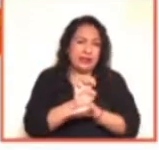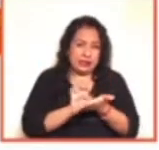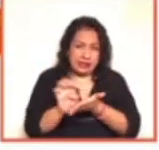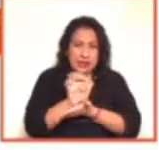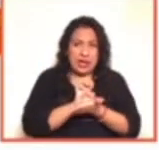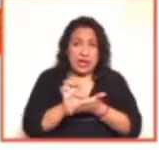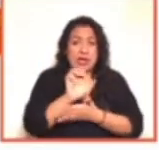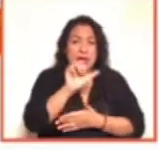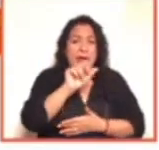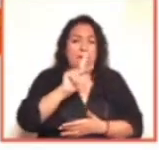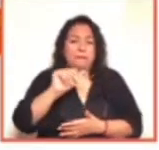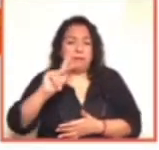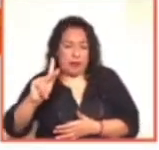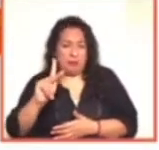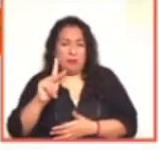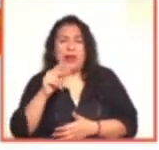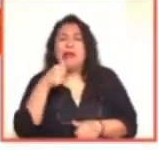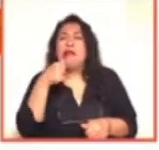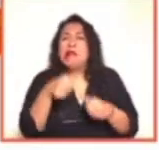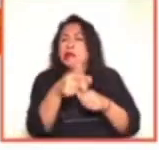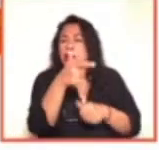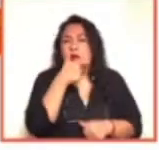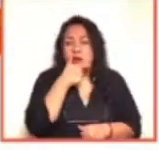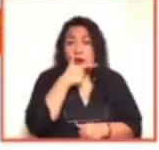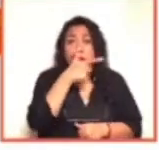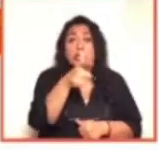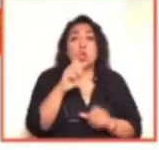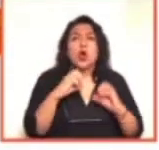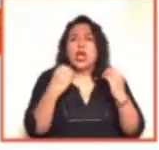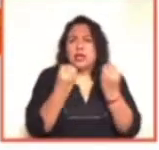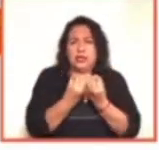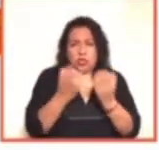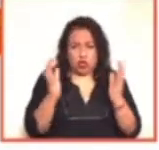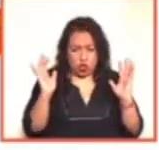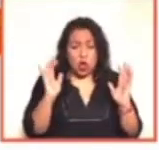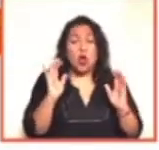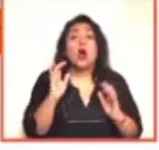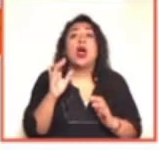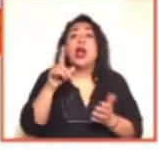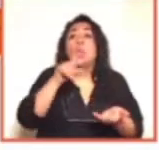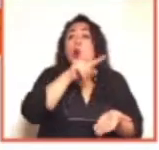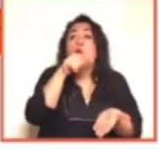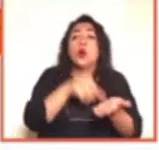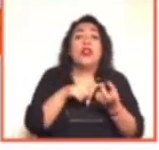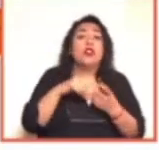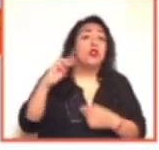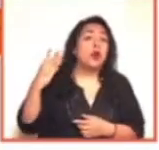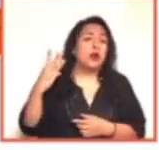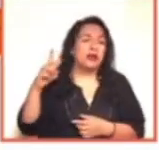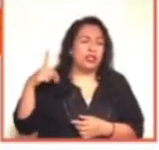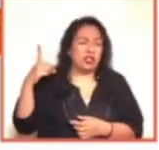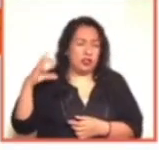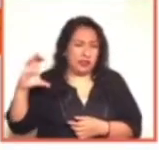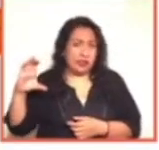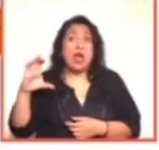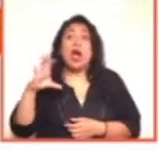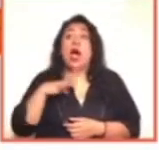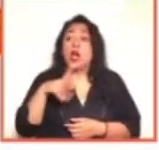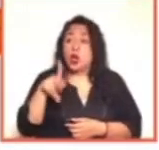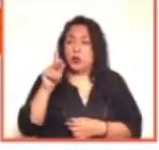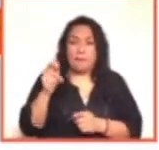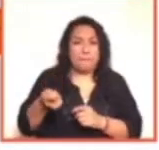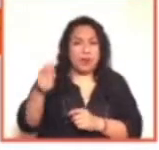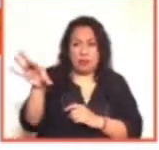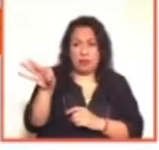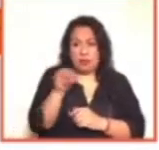por sus siglas en inglés. La organización, sin fines de lucro, con sede en Washington, D.C., integra a Cota como el primer miembro latino de su